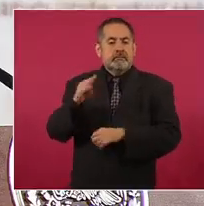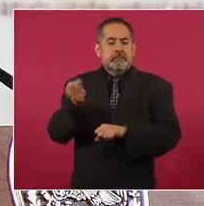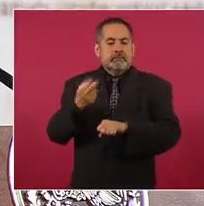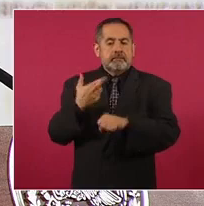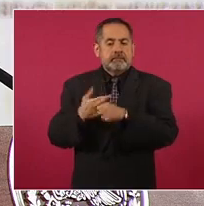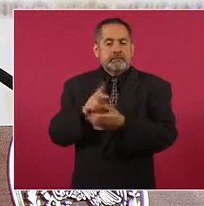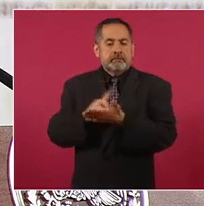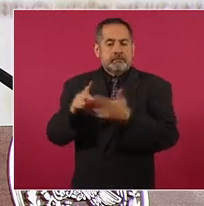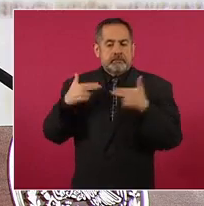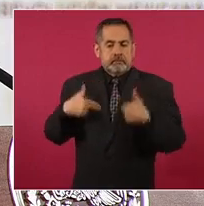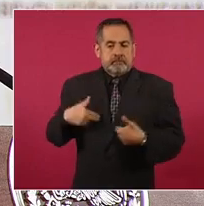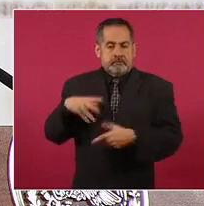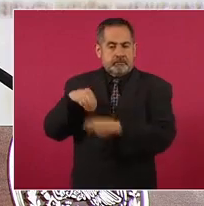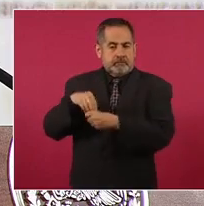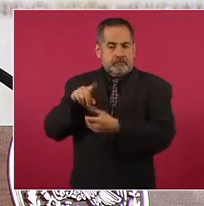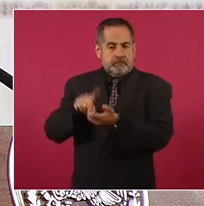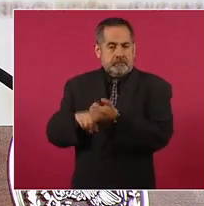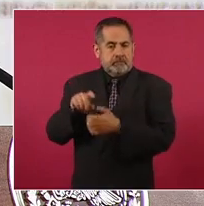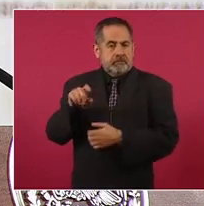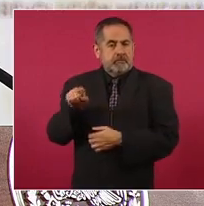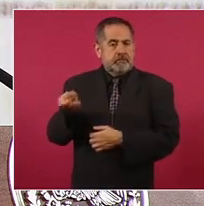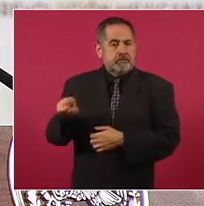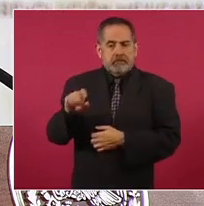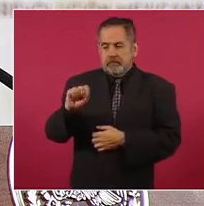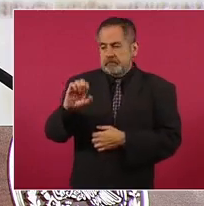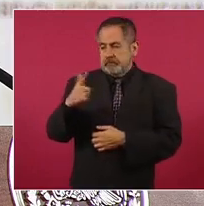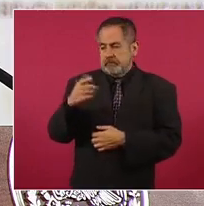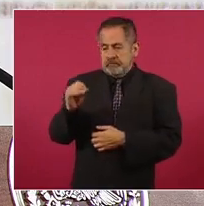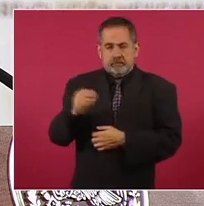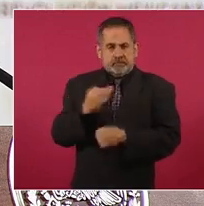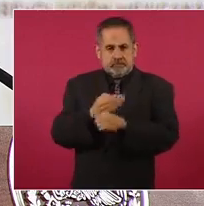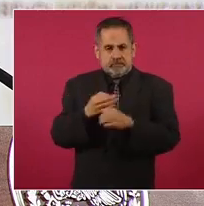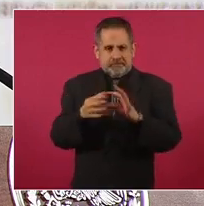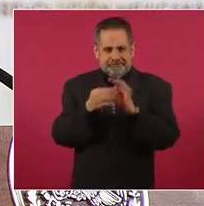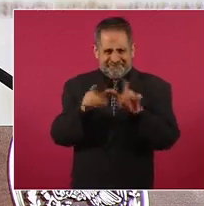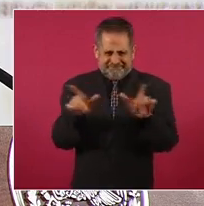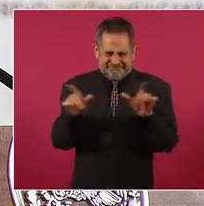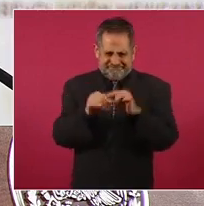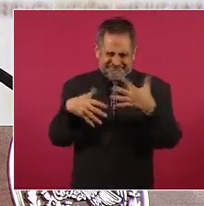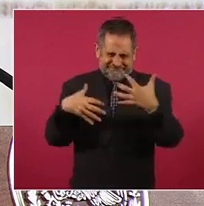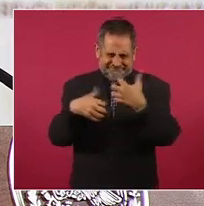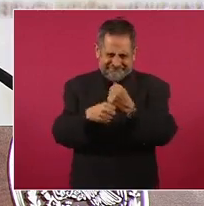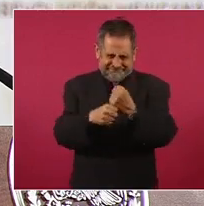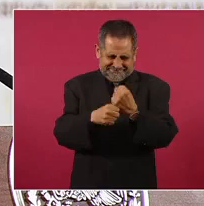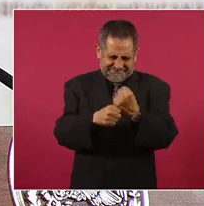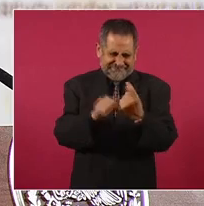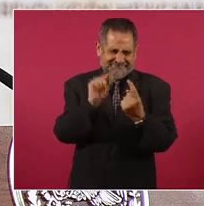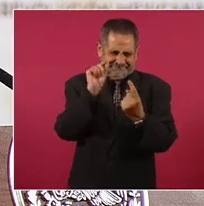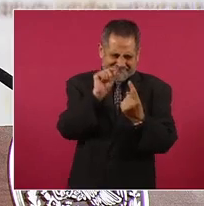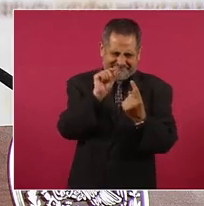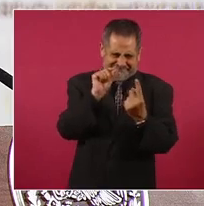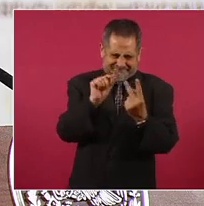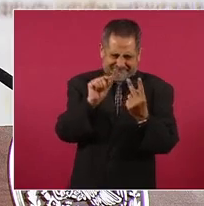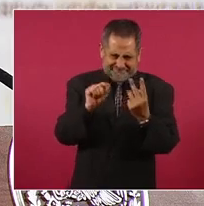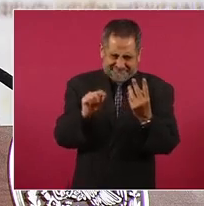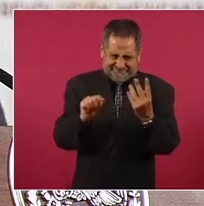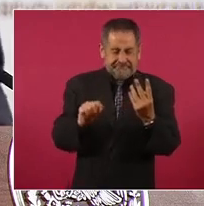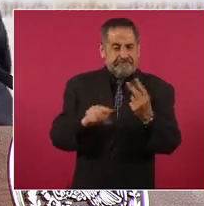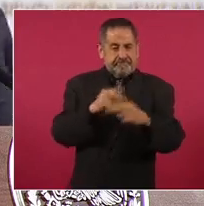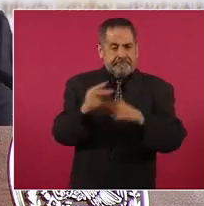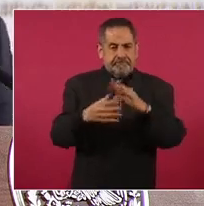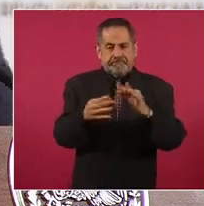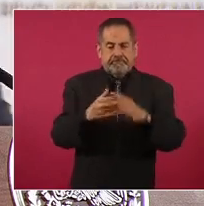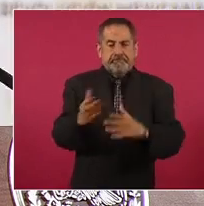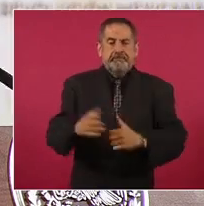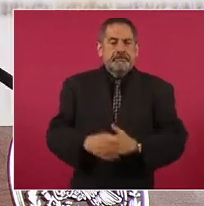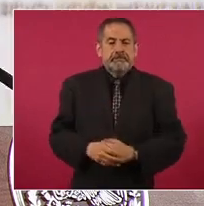Humanos, Población e Inmigración, en un resumen muy apretado que voy a tratar de ser muy puntual y objetivo. Partimos,